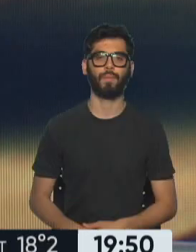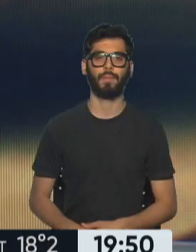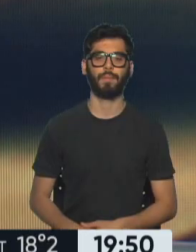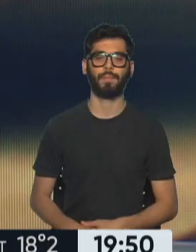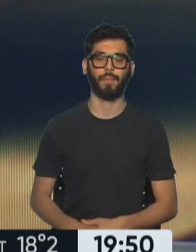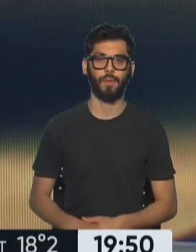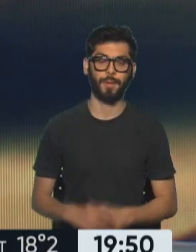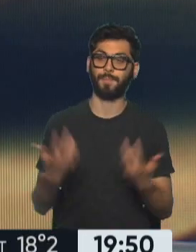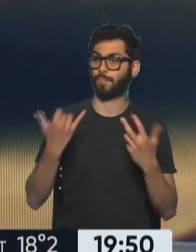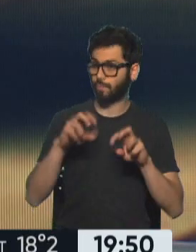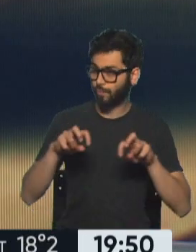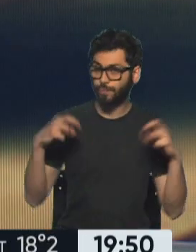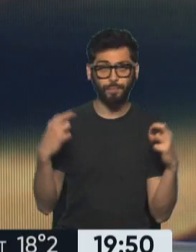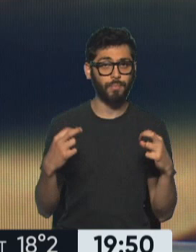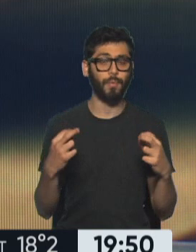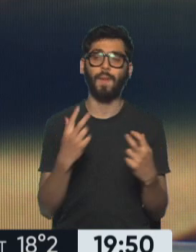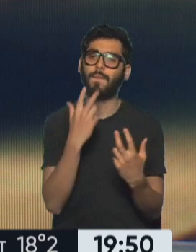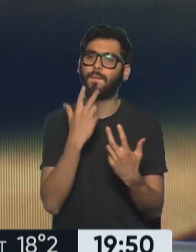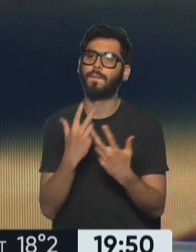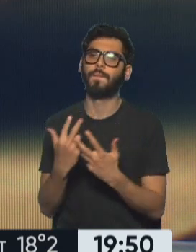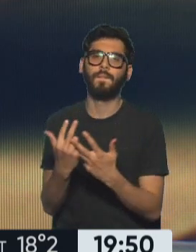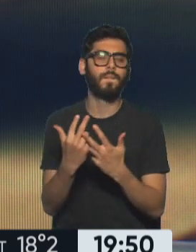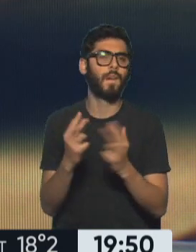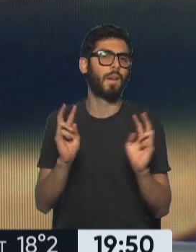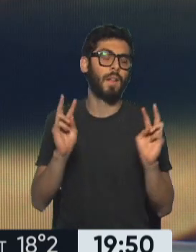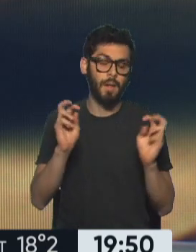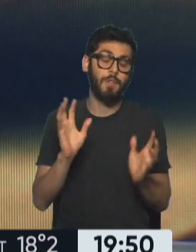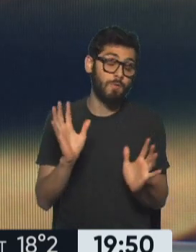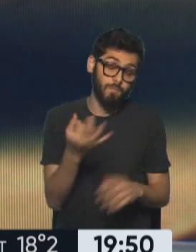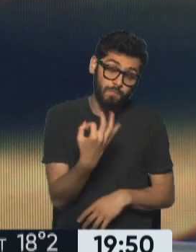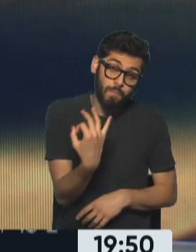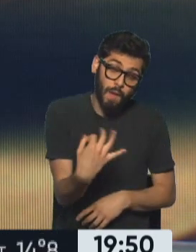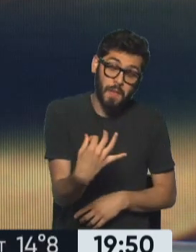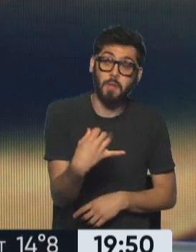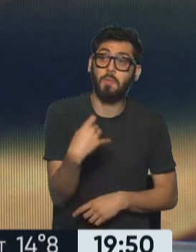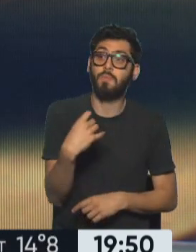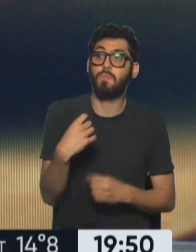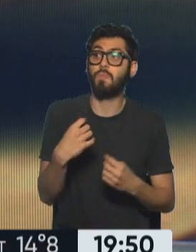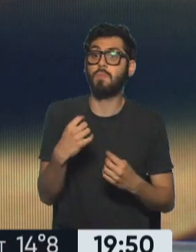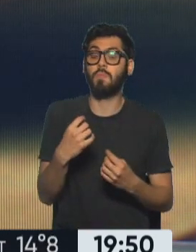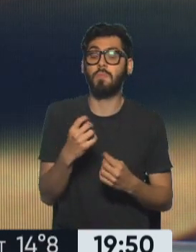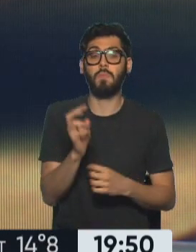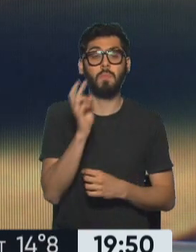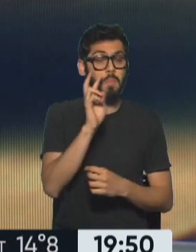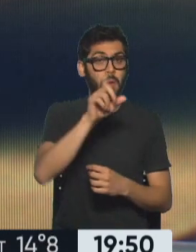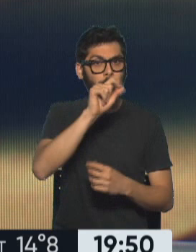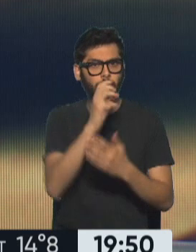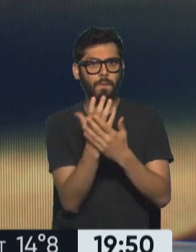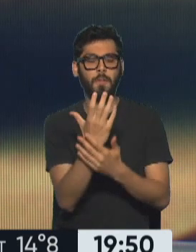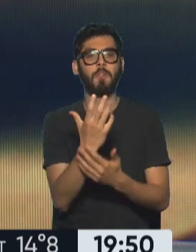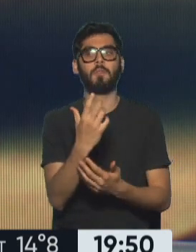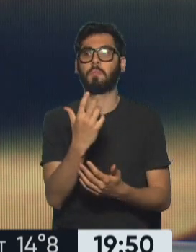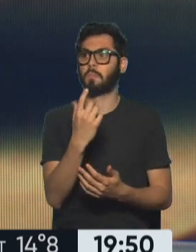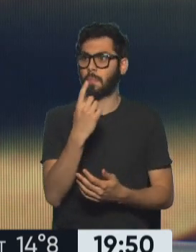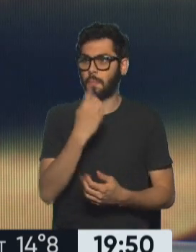Ya estamos en la mesa para hablar de lo que es cierto que despertó por lo menos curiosidad a partir de ese posteo, de